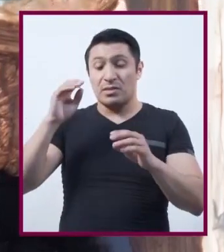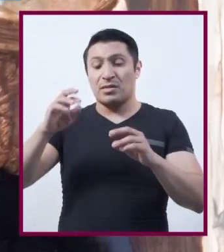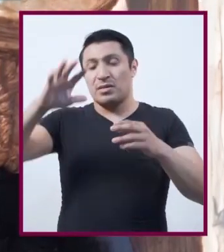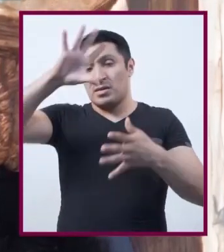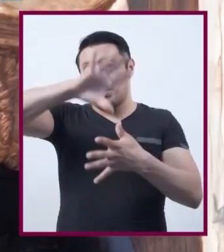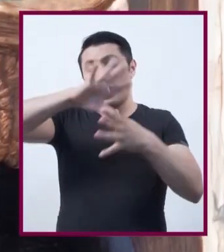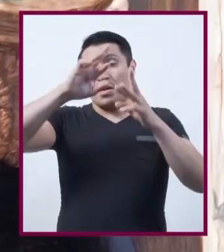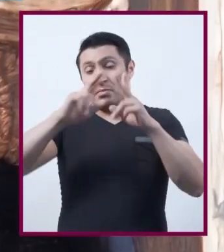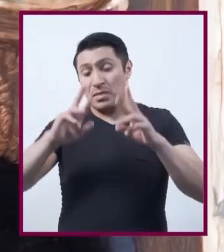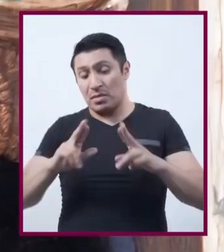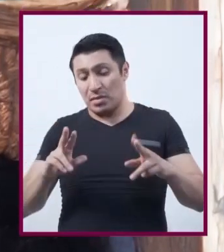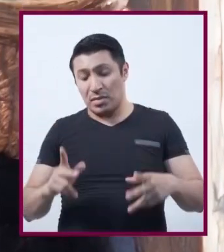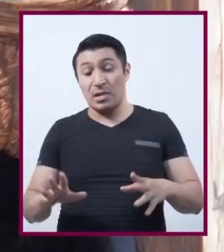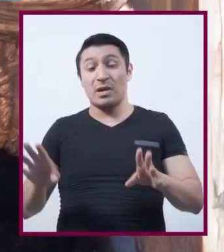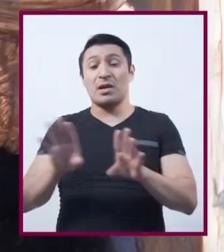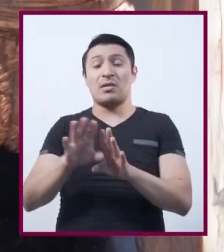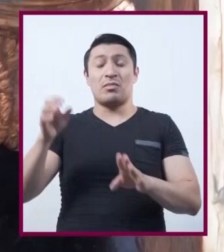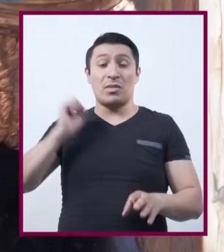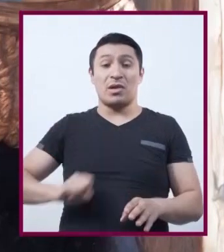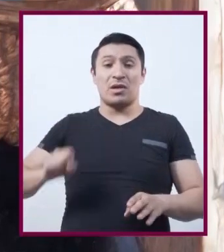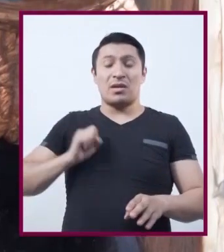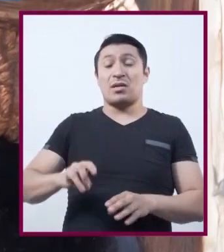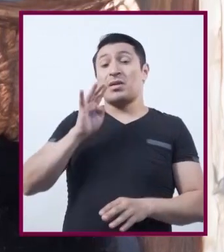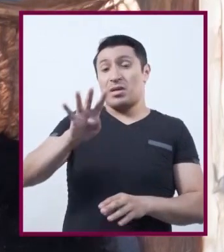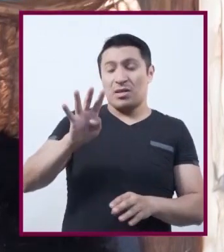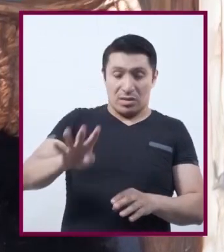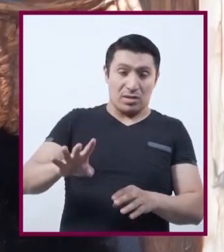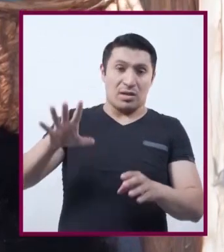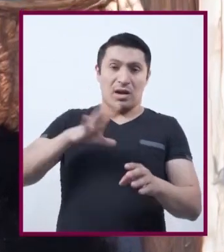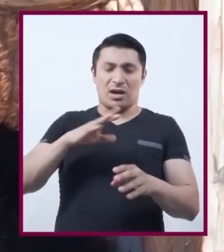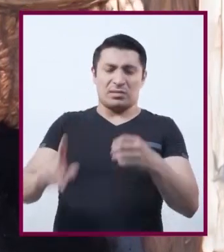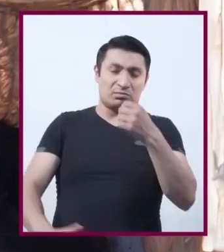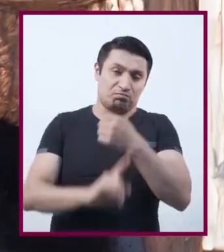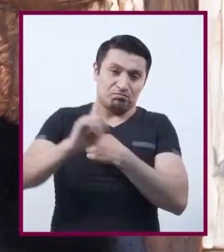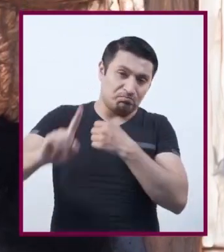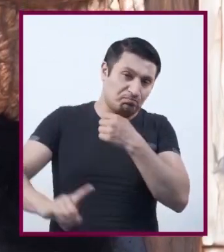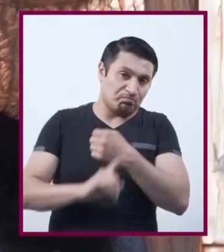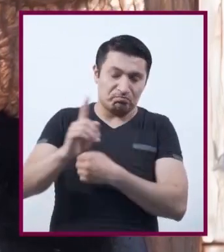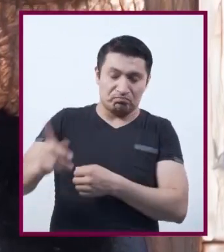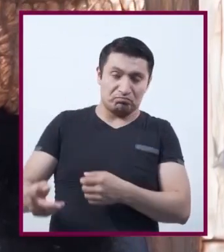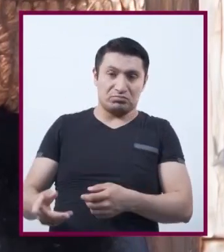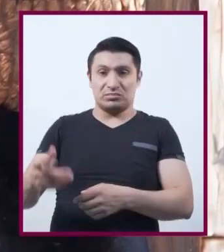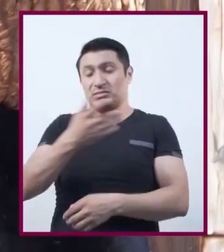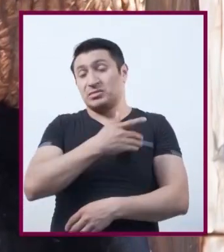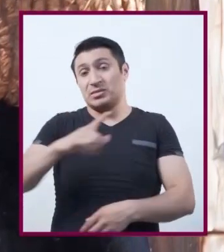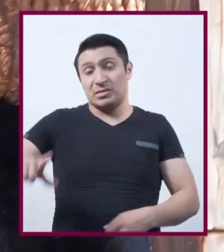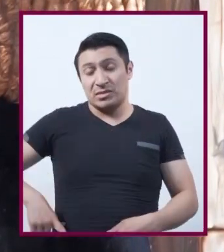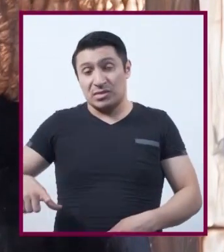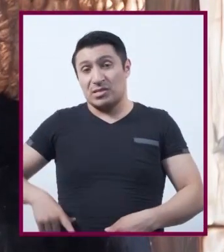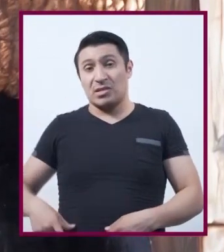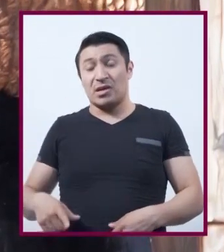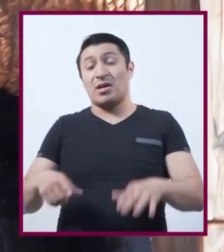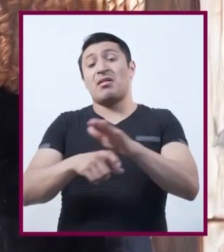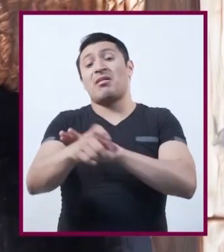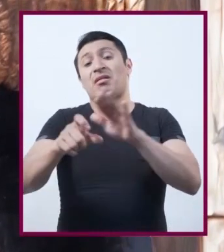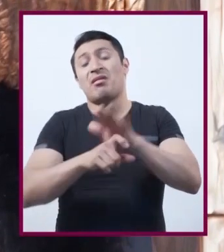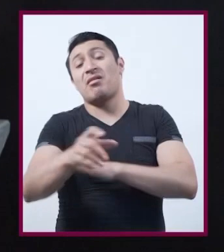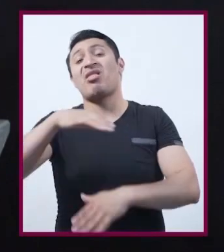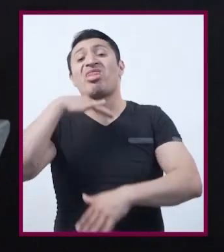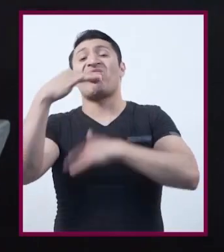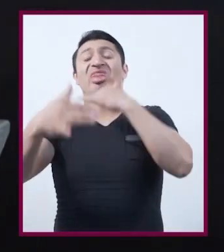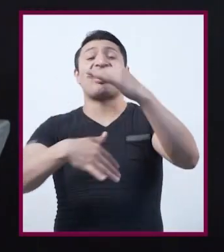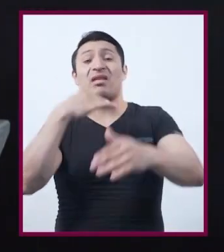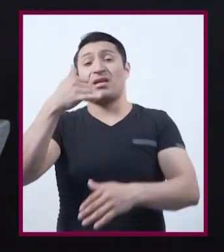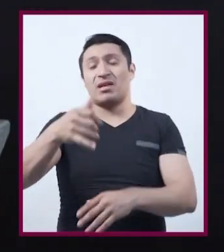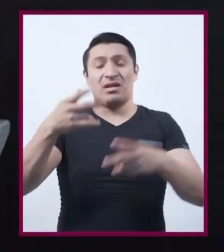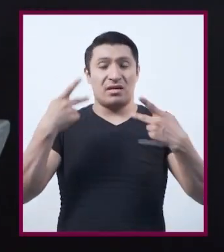Al final, Galeano cita una frase del libertador Simón Bolívar: «Nunca seremos dichosos, nunca».